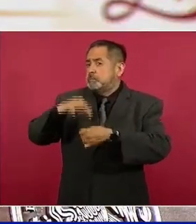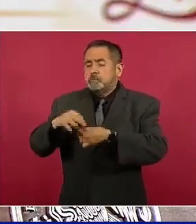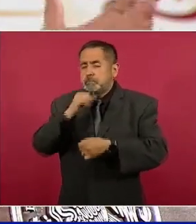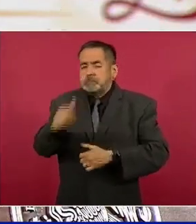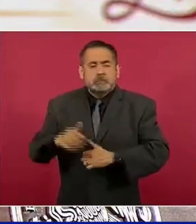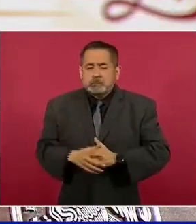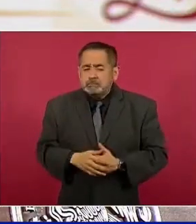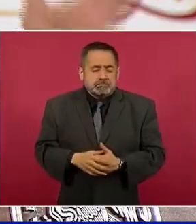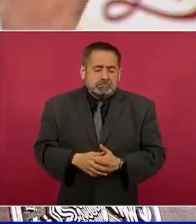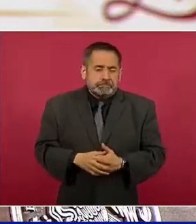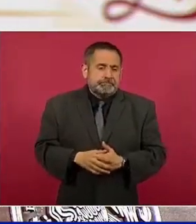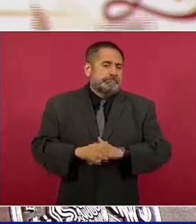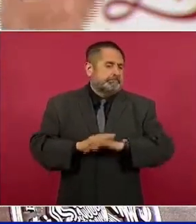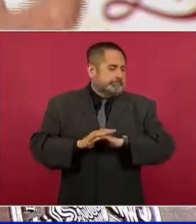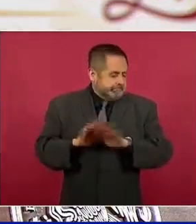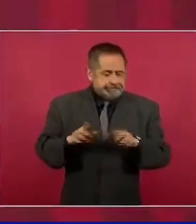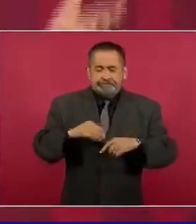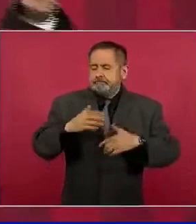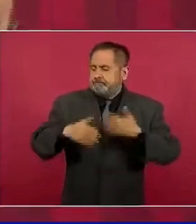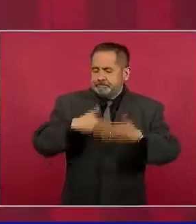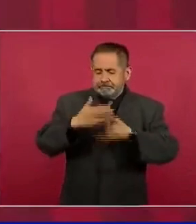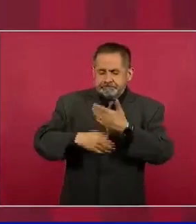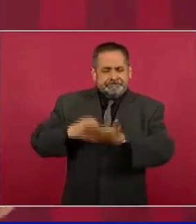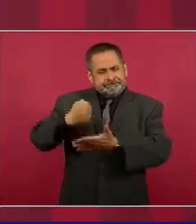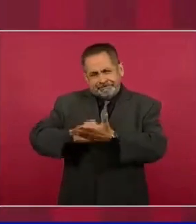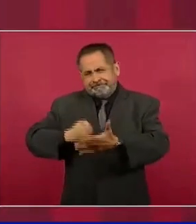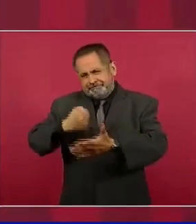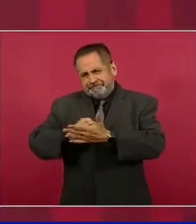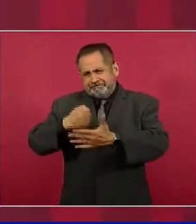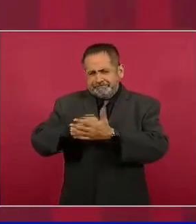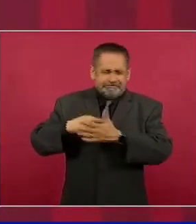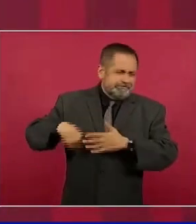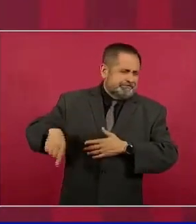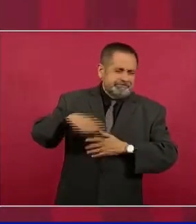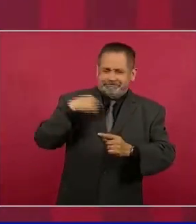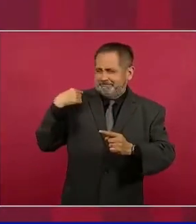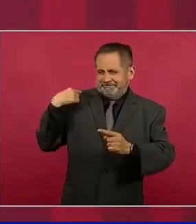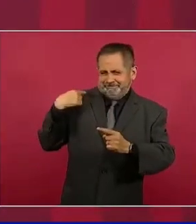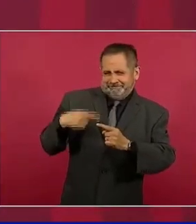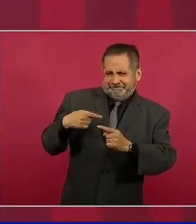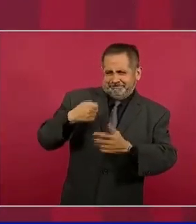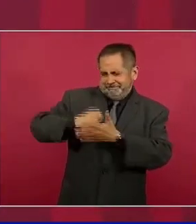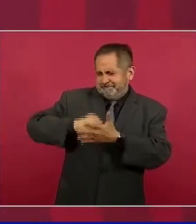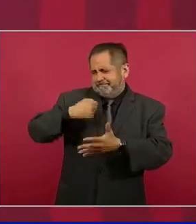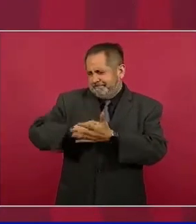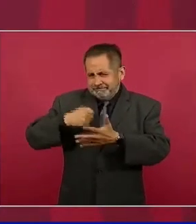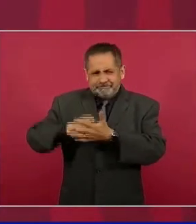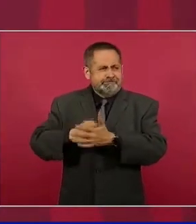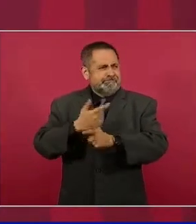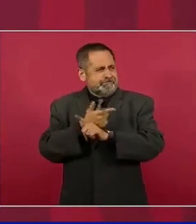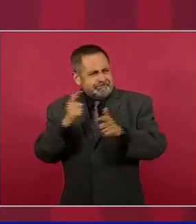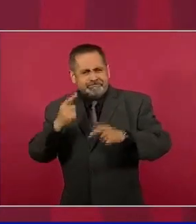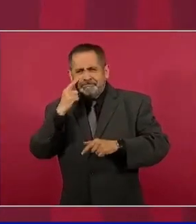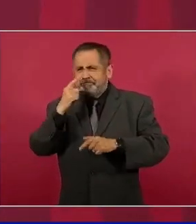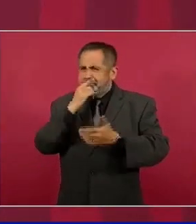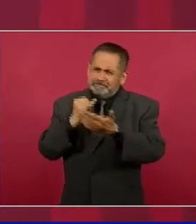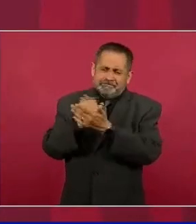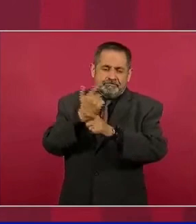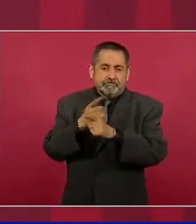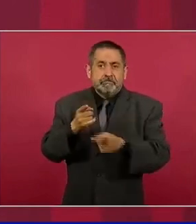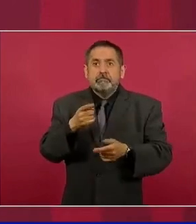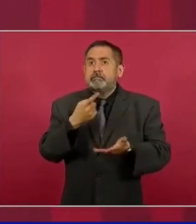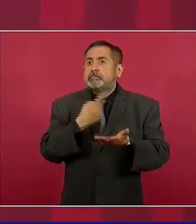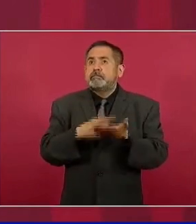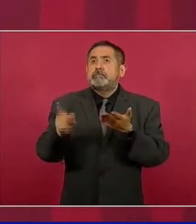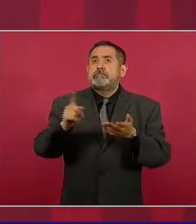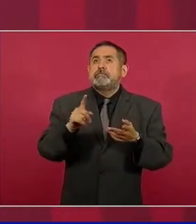Empieza a haber un movimiento por la democracia en los últimos tiempos, sobre todo a partir de